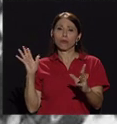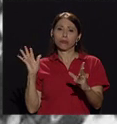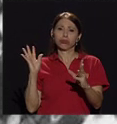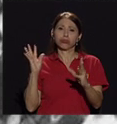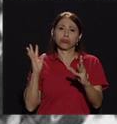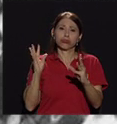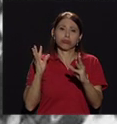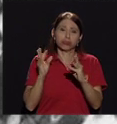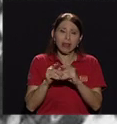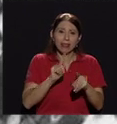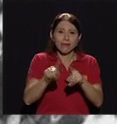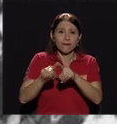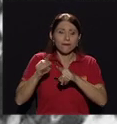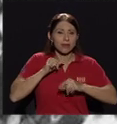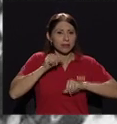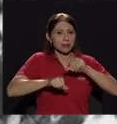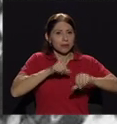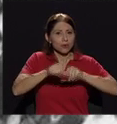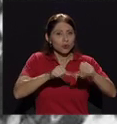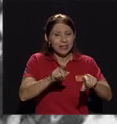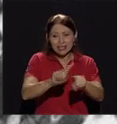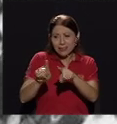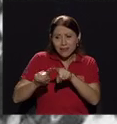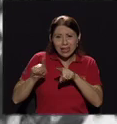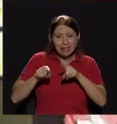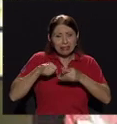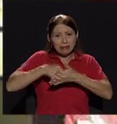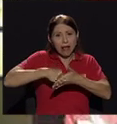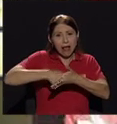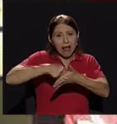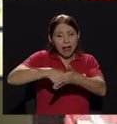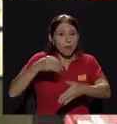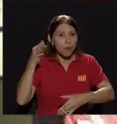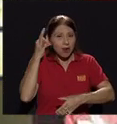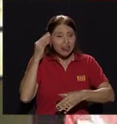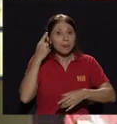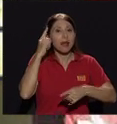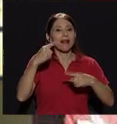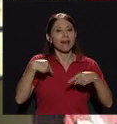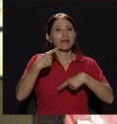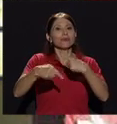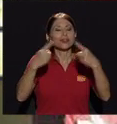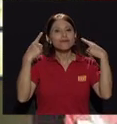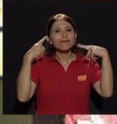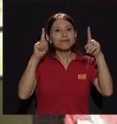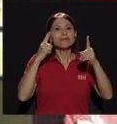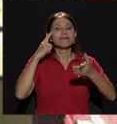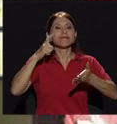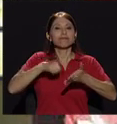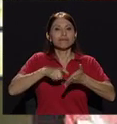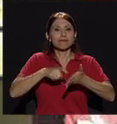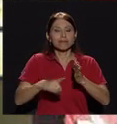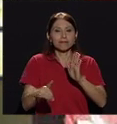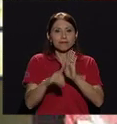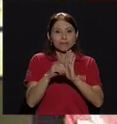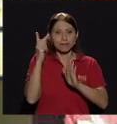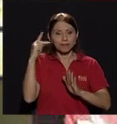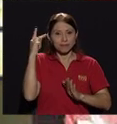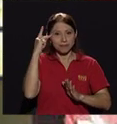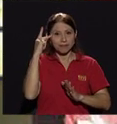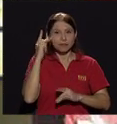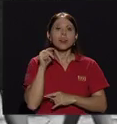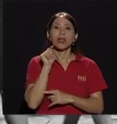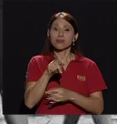de reivindicaciones de las mujeres para que se reconocieran derechos políticos que conllevan tanto